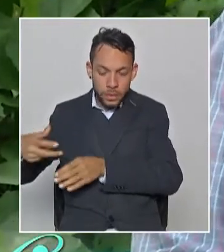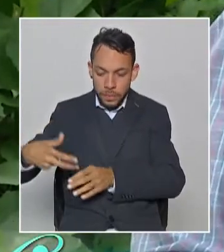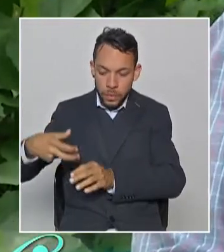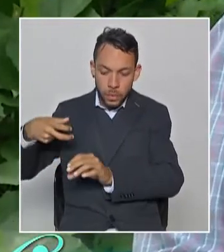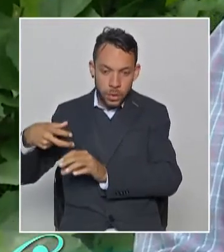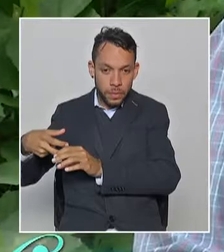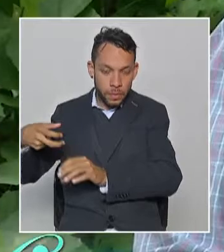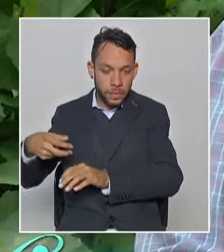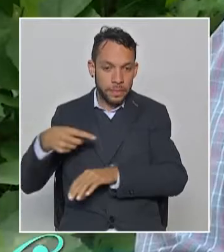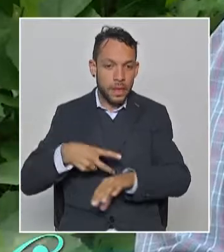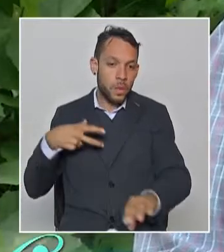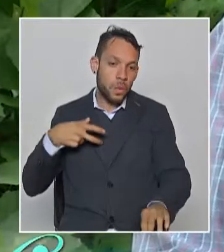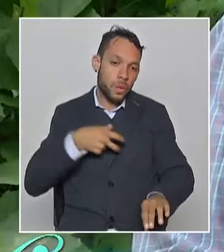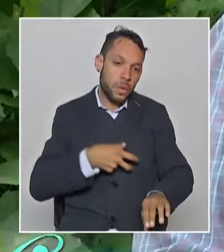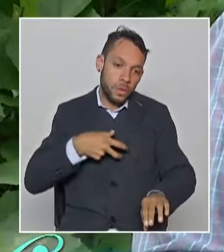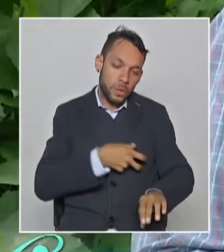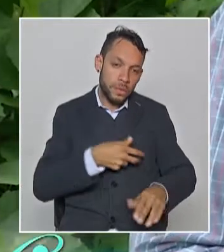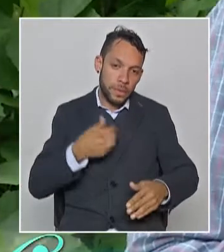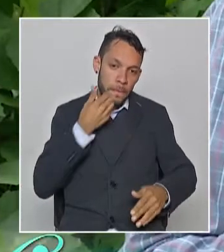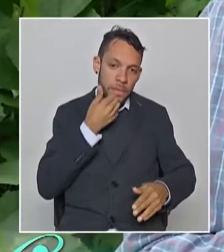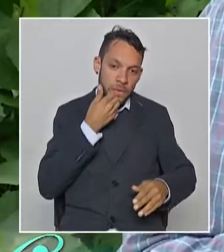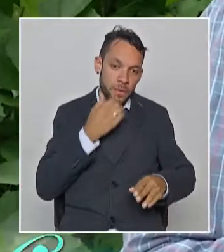en el lugar donde se tiene el problema.